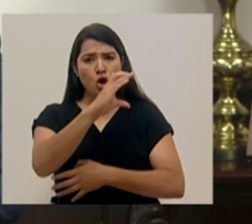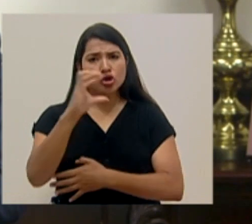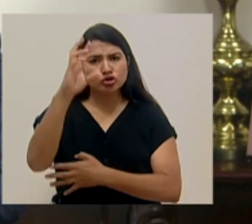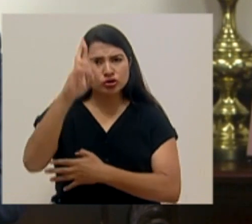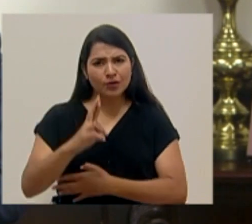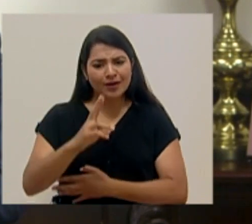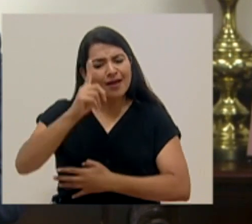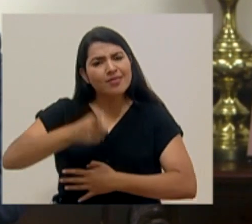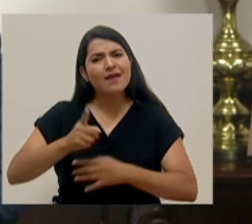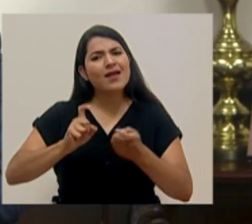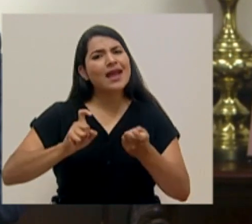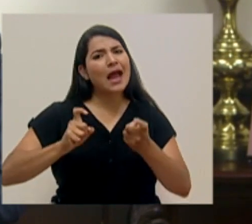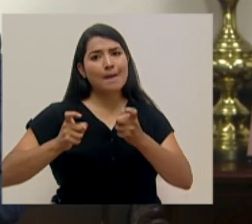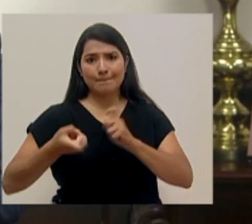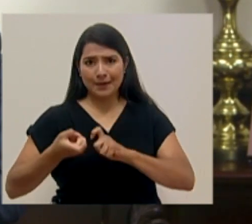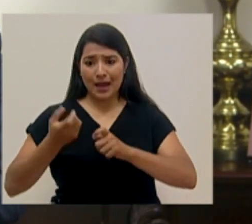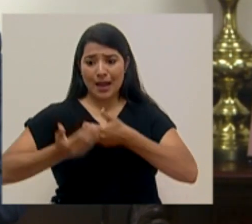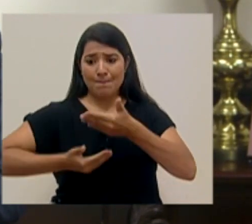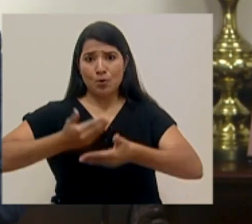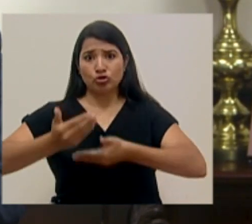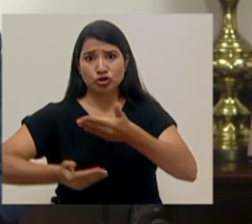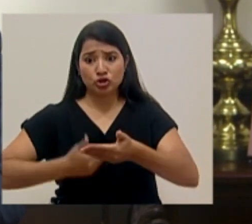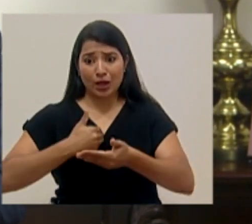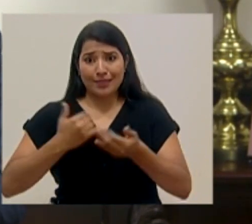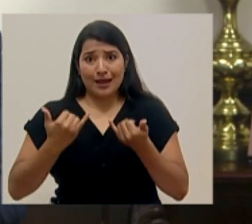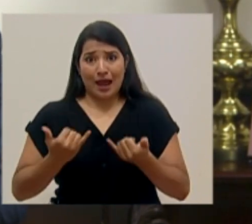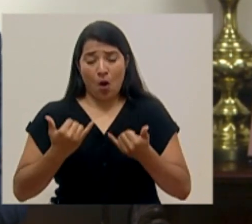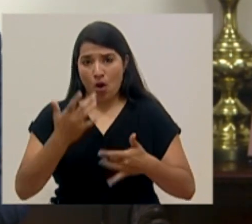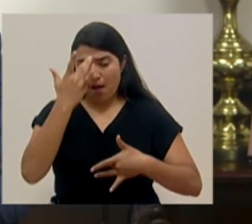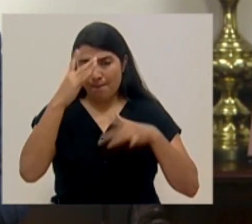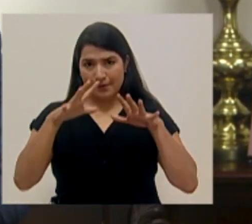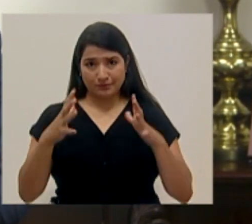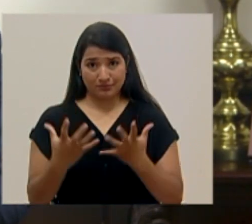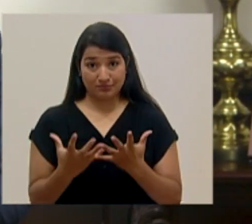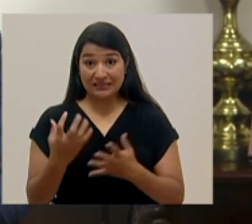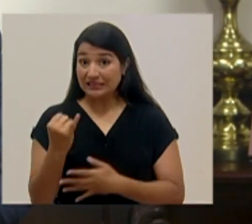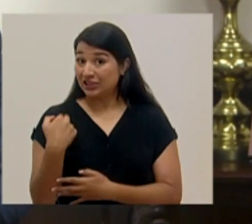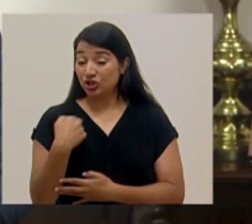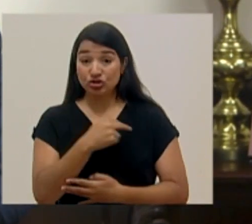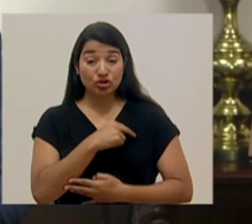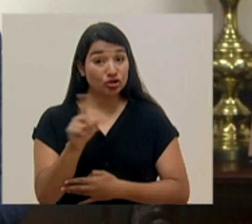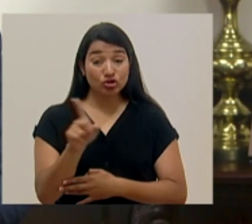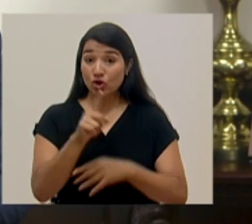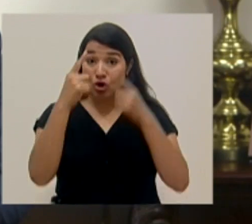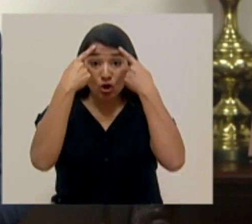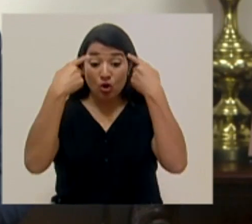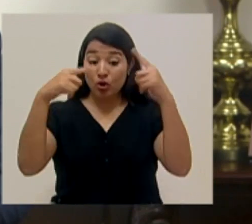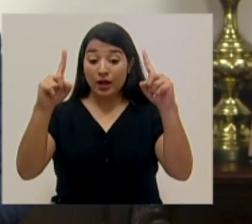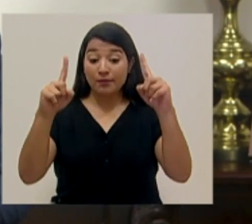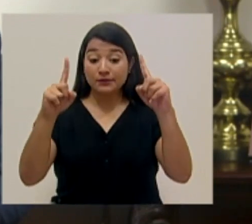debe cambiar la tendencia actual de la pandemia. Si no lo hacemos, en algunas semanas